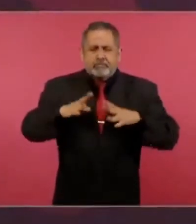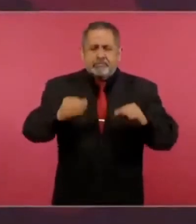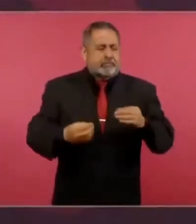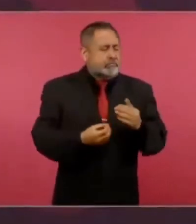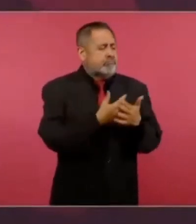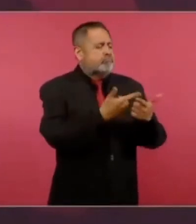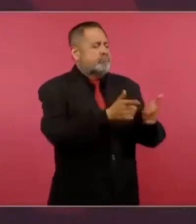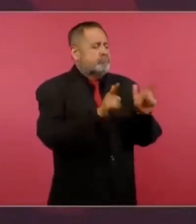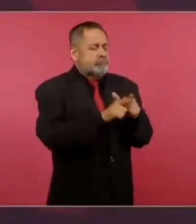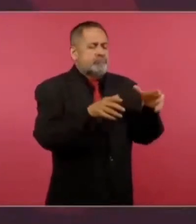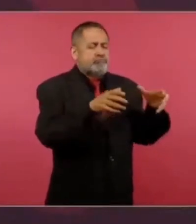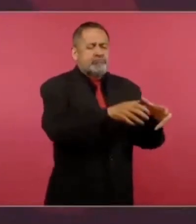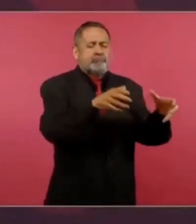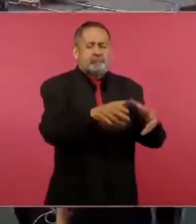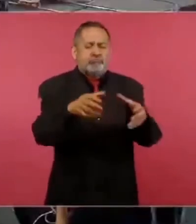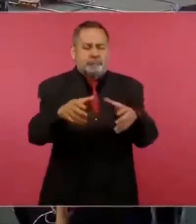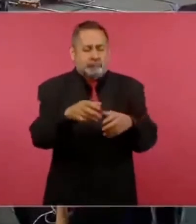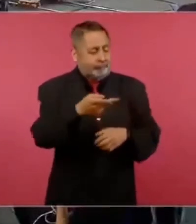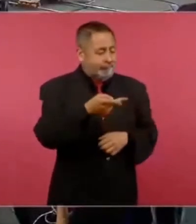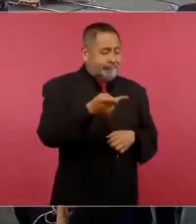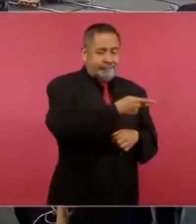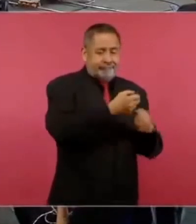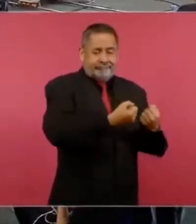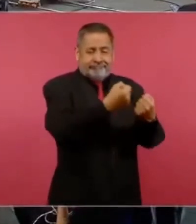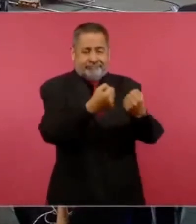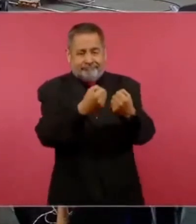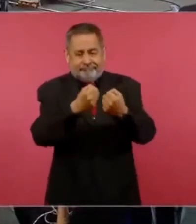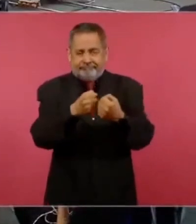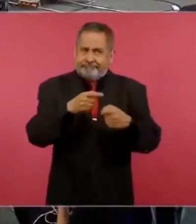bandas que todavía enfrentamos?